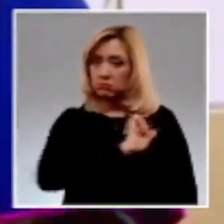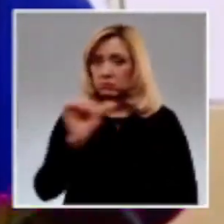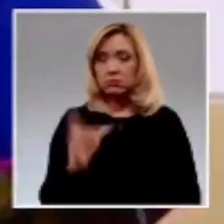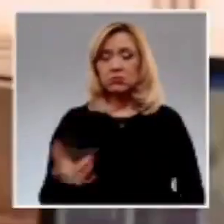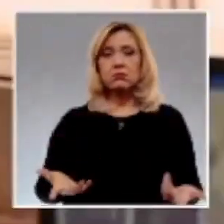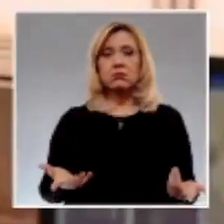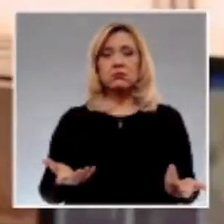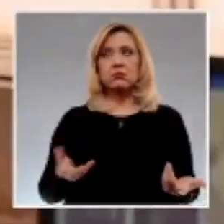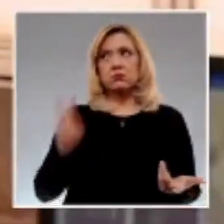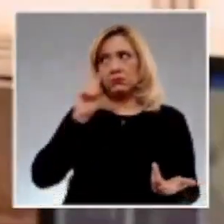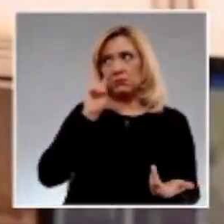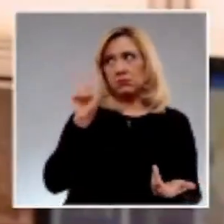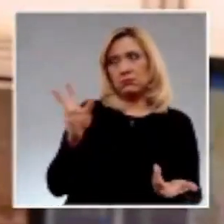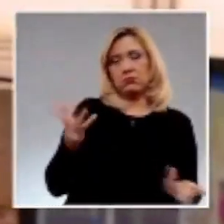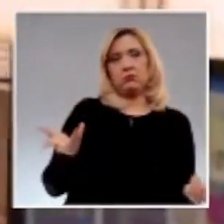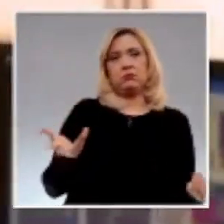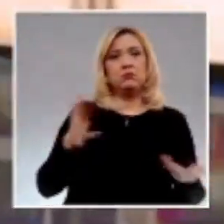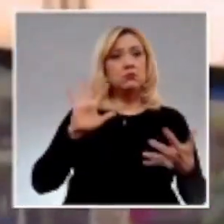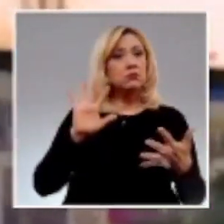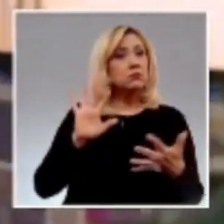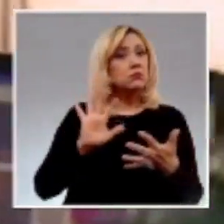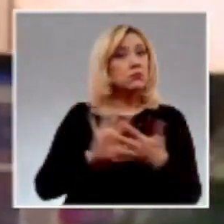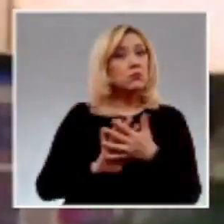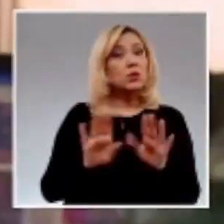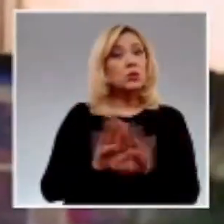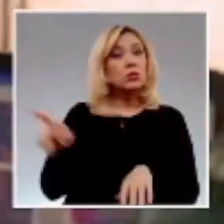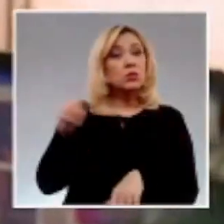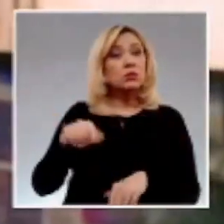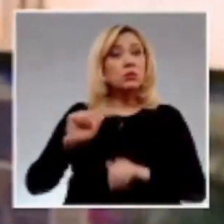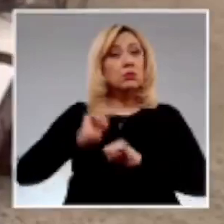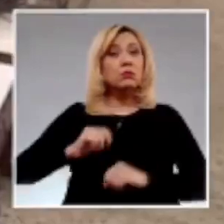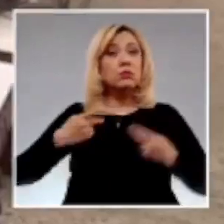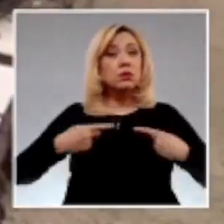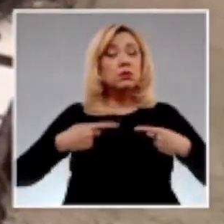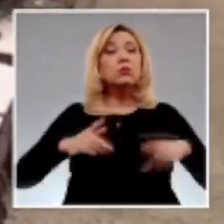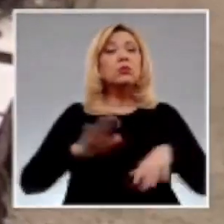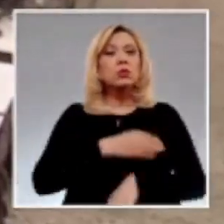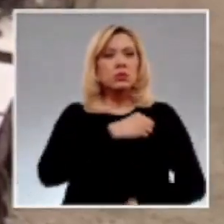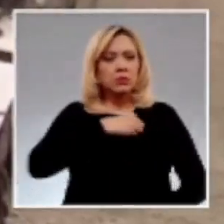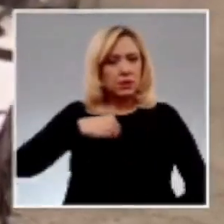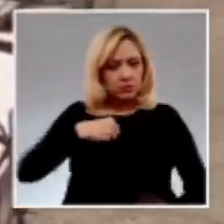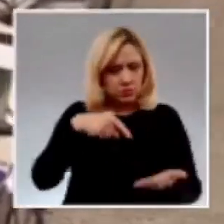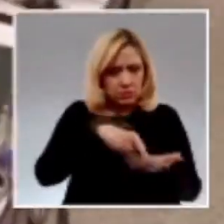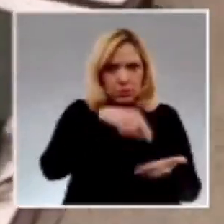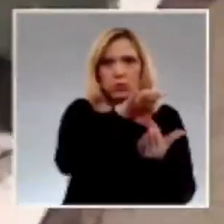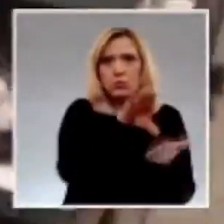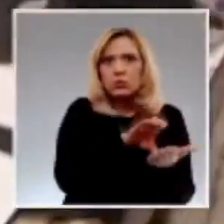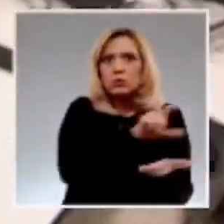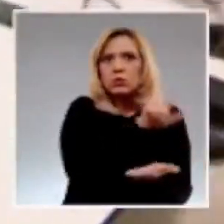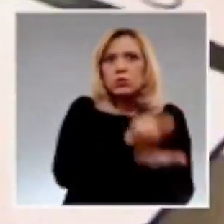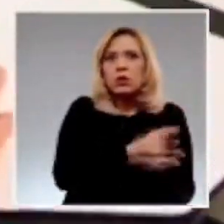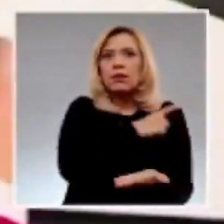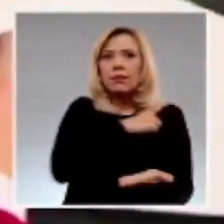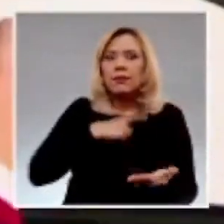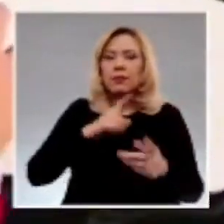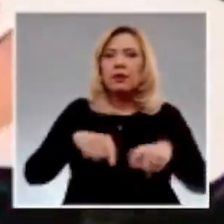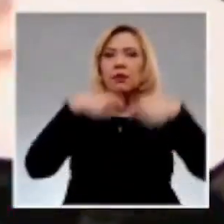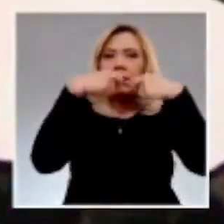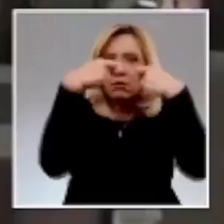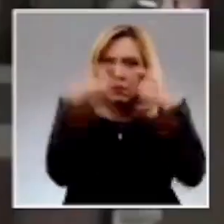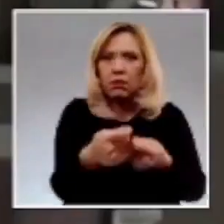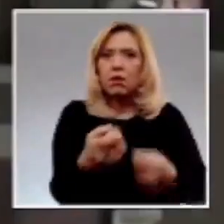omisión prolongada por parte de las autoridades en relación con sus obligaciones constitucionales de asegurar el derecho a la educación. La